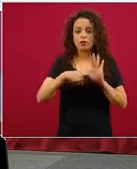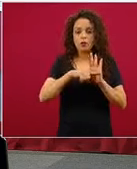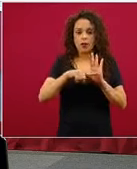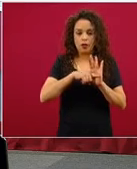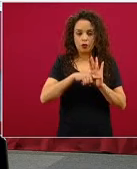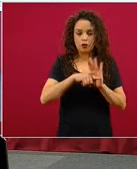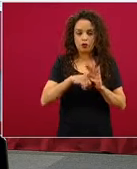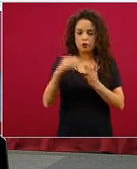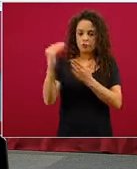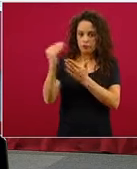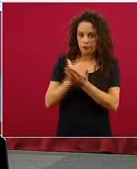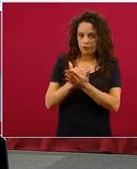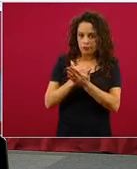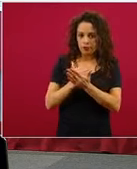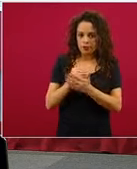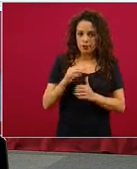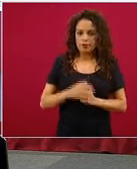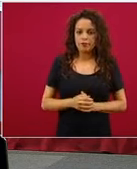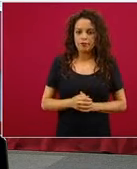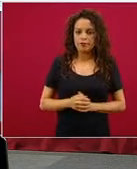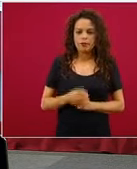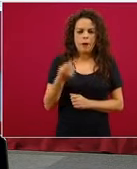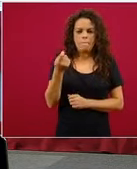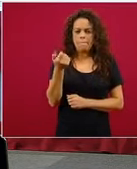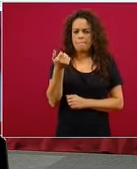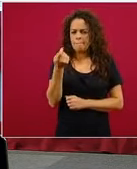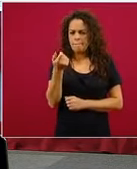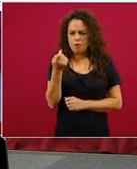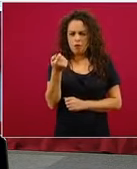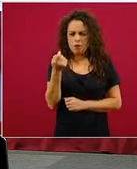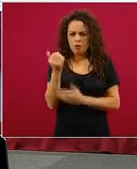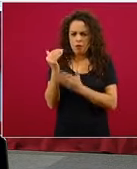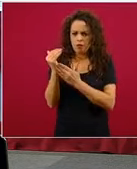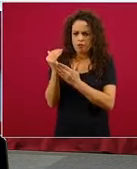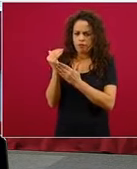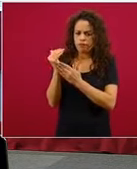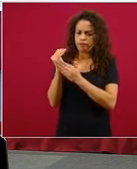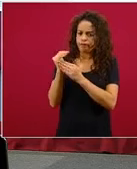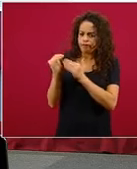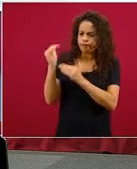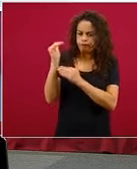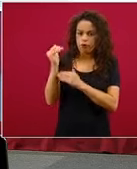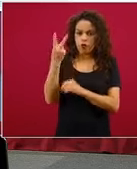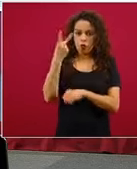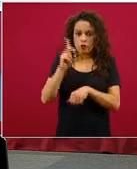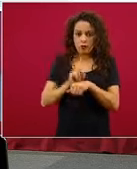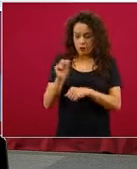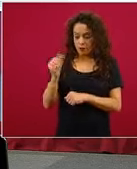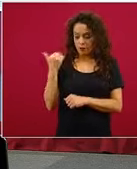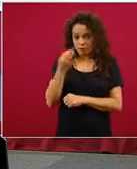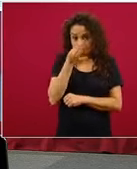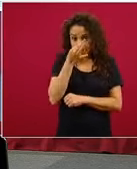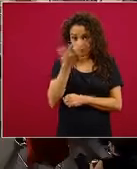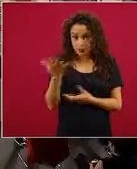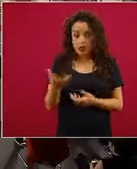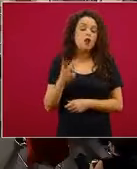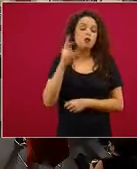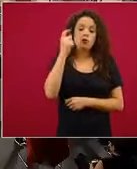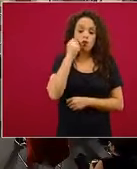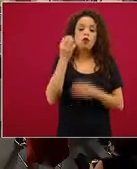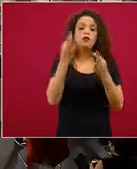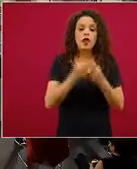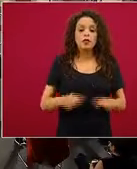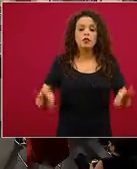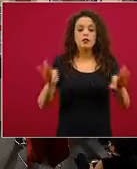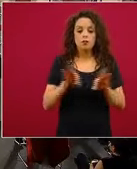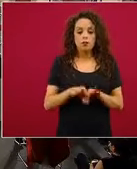Y aunque es mínima el incremento que hemos tenido en los últimos 2 días apenas, pues es importante,